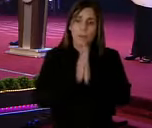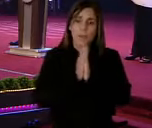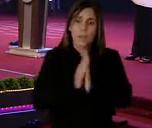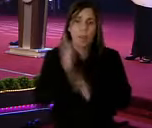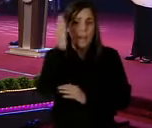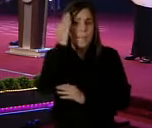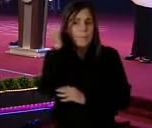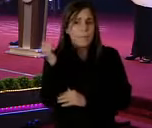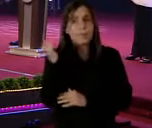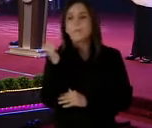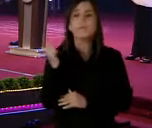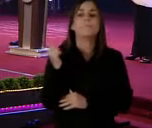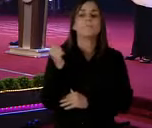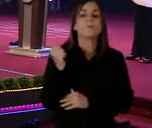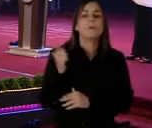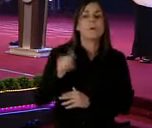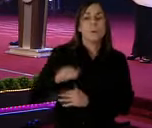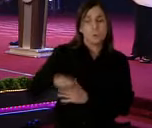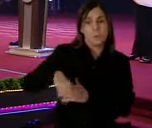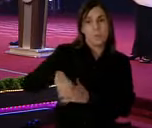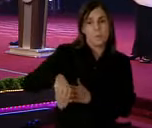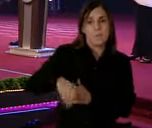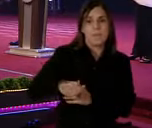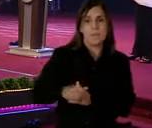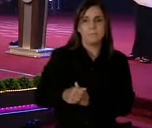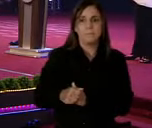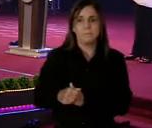residenciales pendientes, como Barbosa